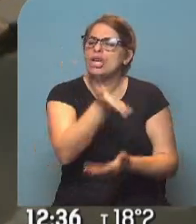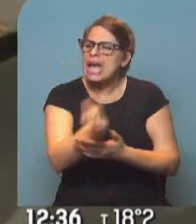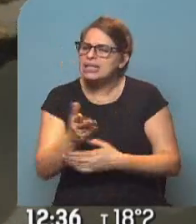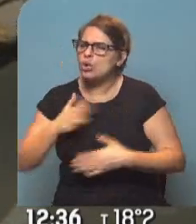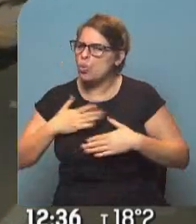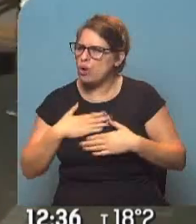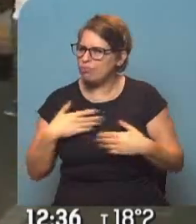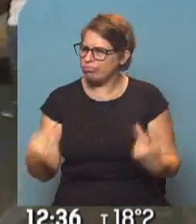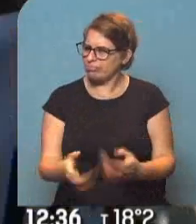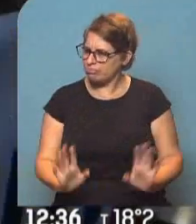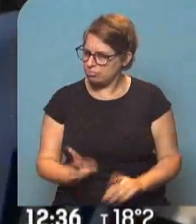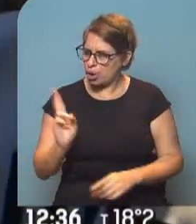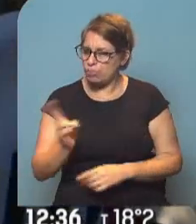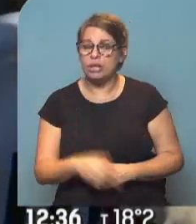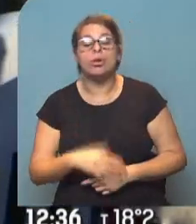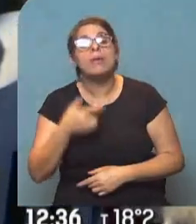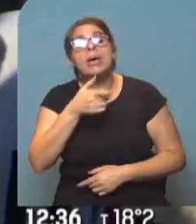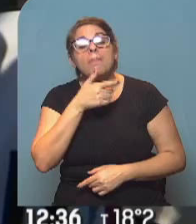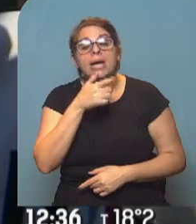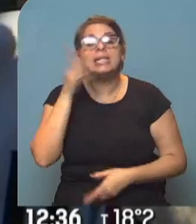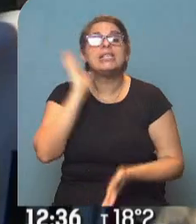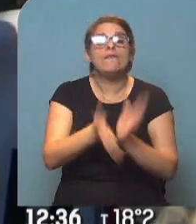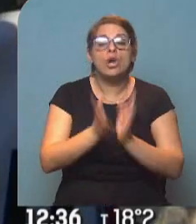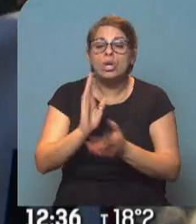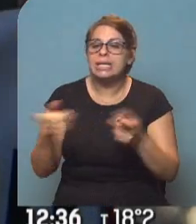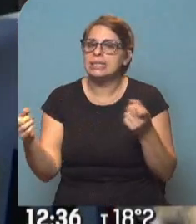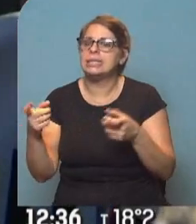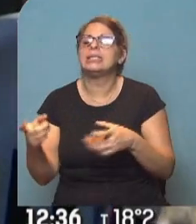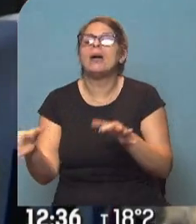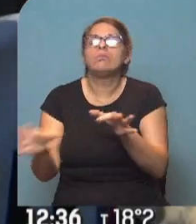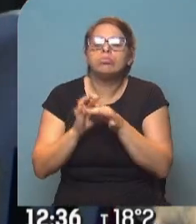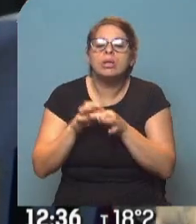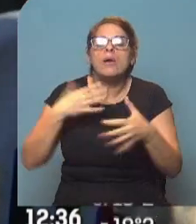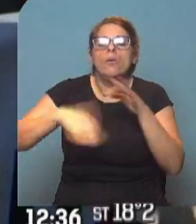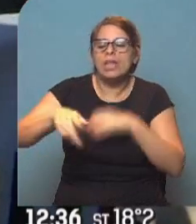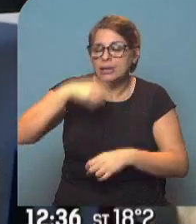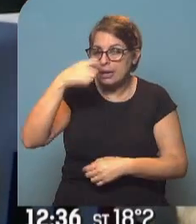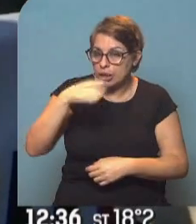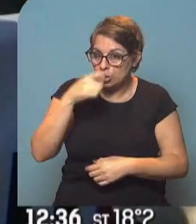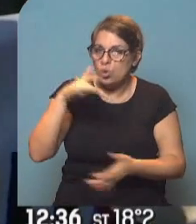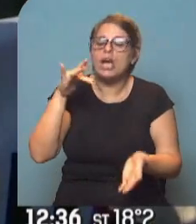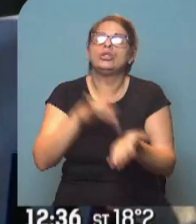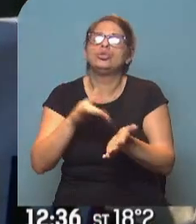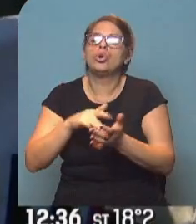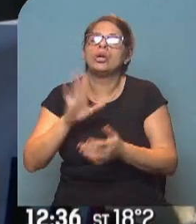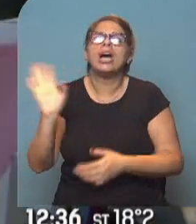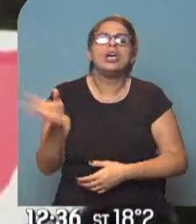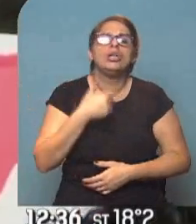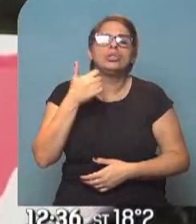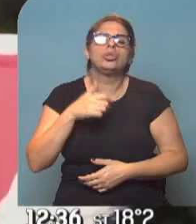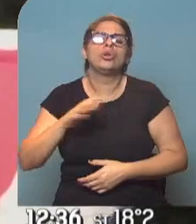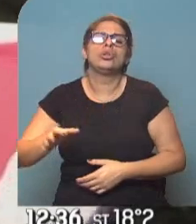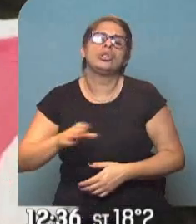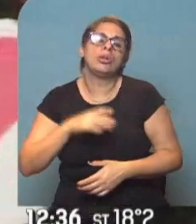corporal. Como todo indica, la violencia asociada al tráfico de drogas que atraviesa todos los estamentos de la vida